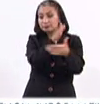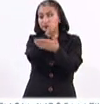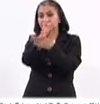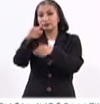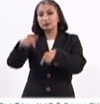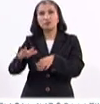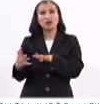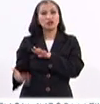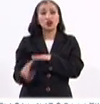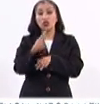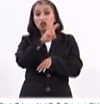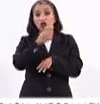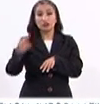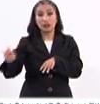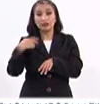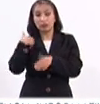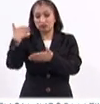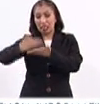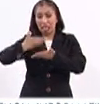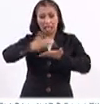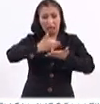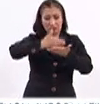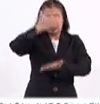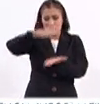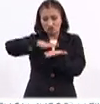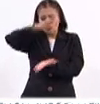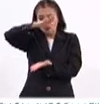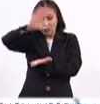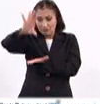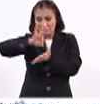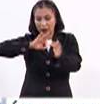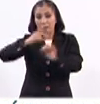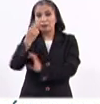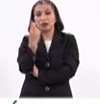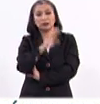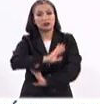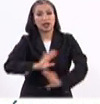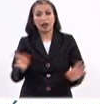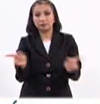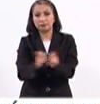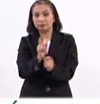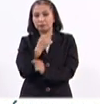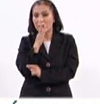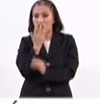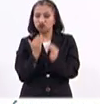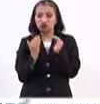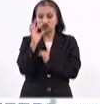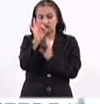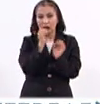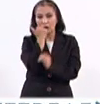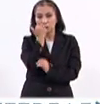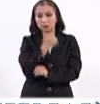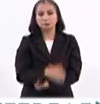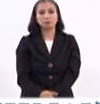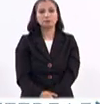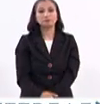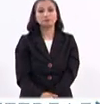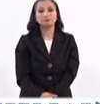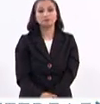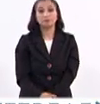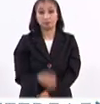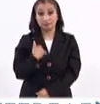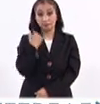Recibimos alrededor de 200 solicitudes y de esas elegimos los mejores 25 estudiantes.